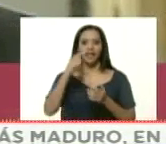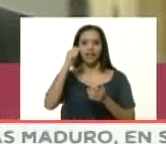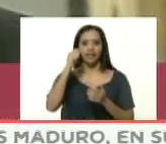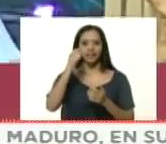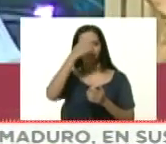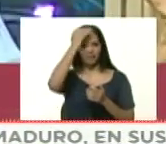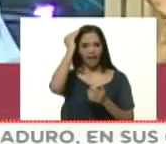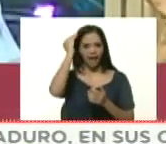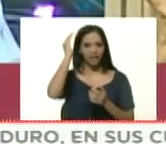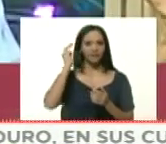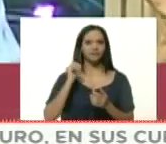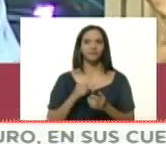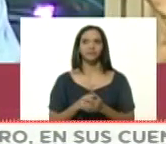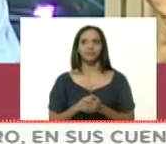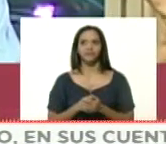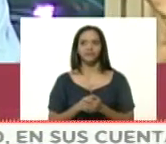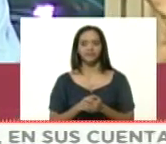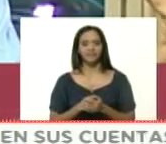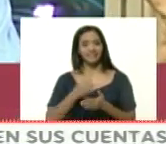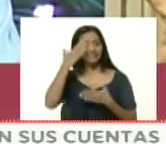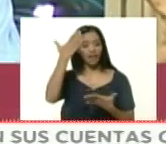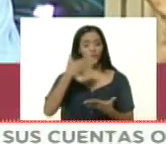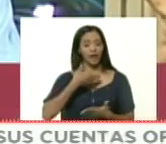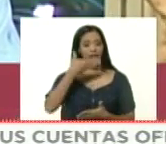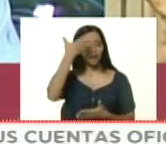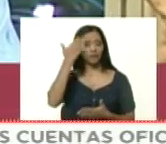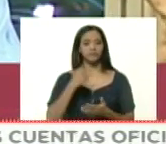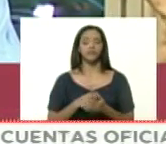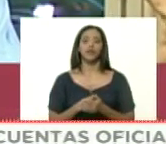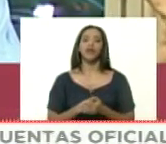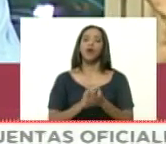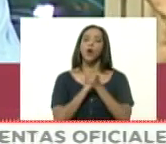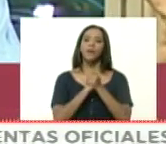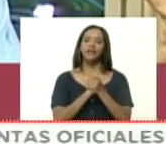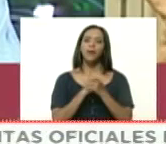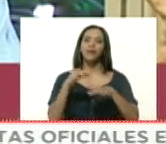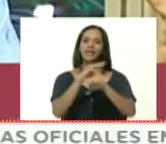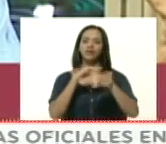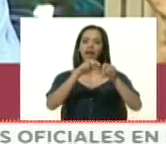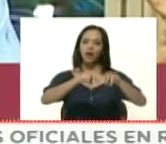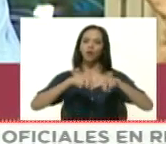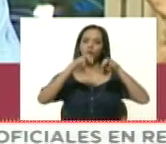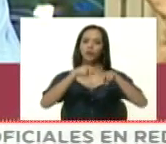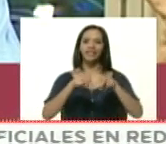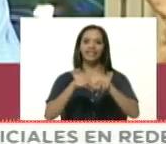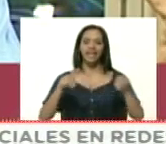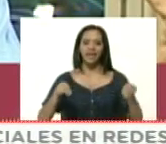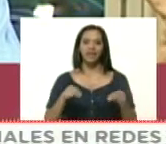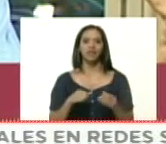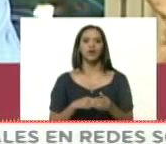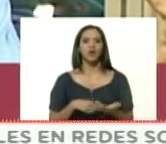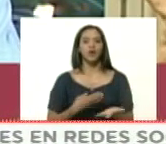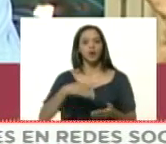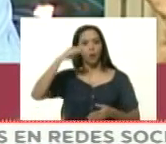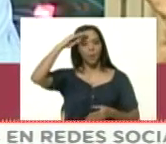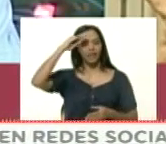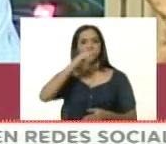Aleikum, querido compañero ministro de Agricultura y Tierra, comandante